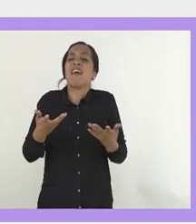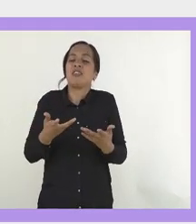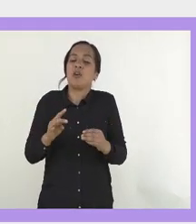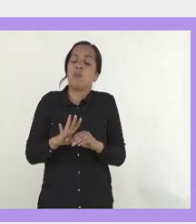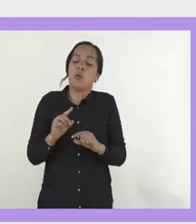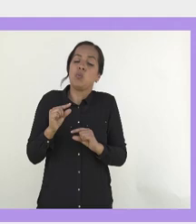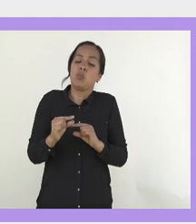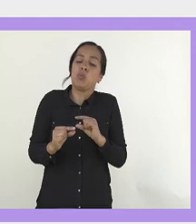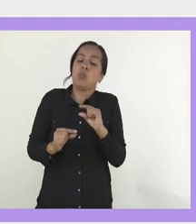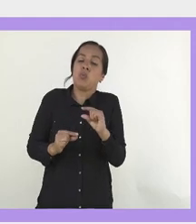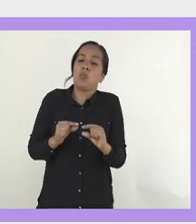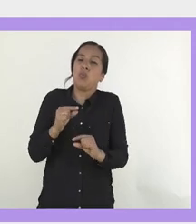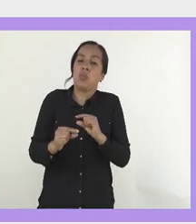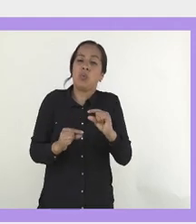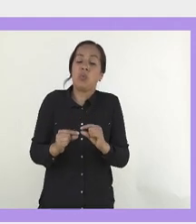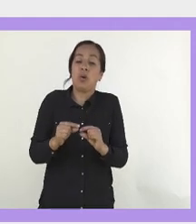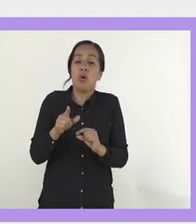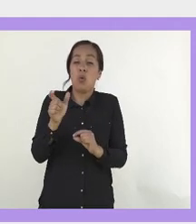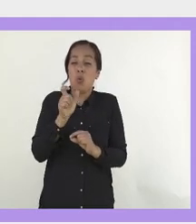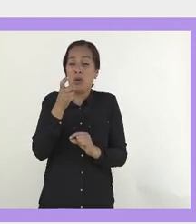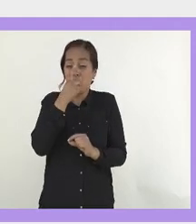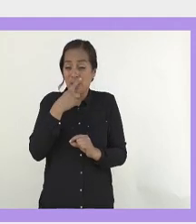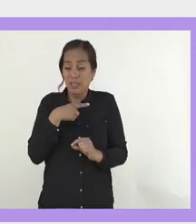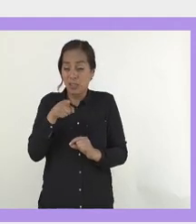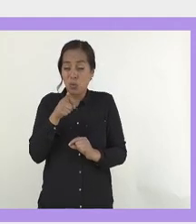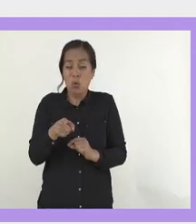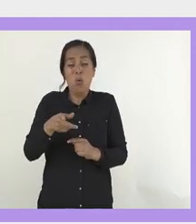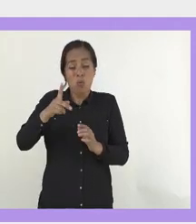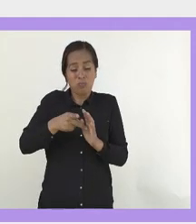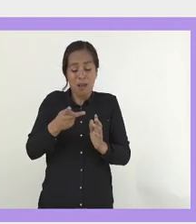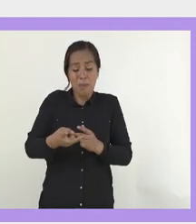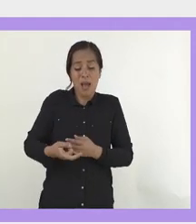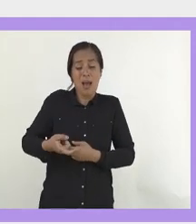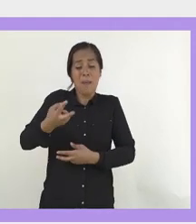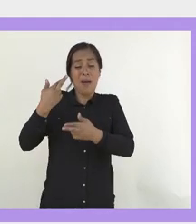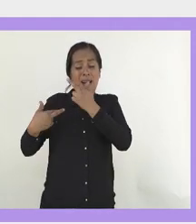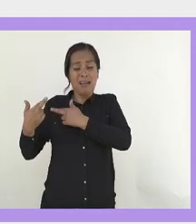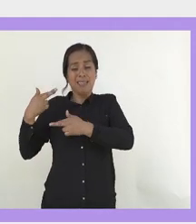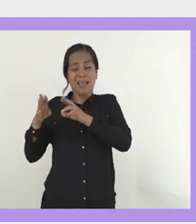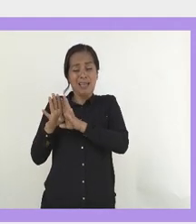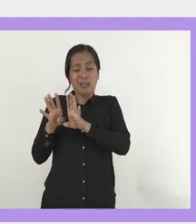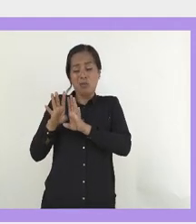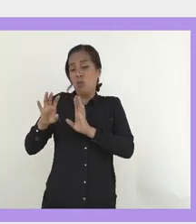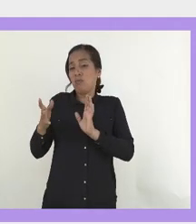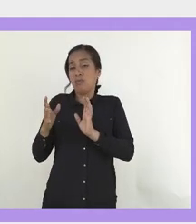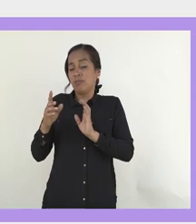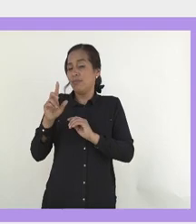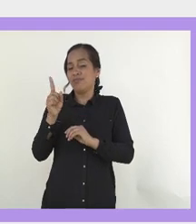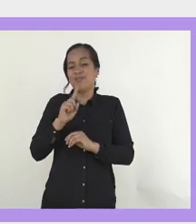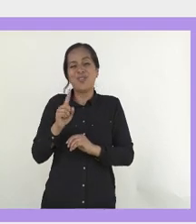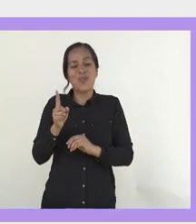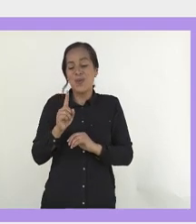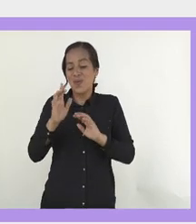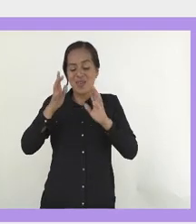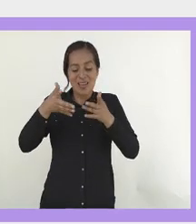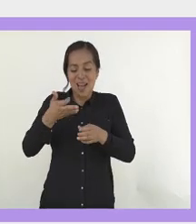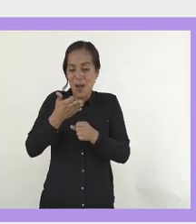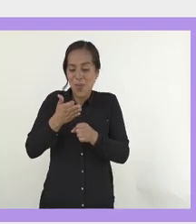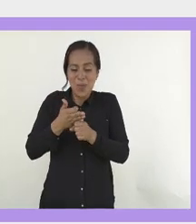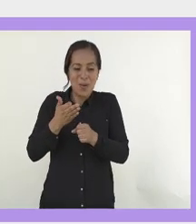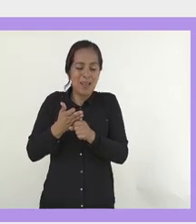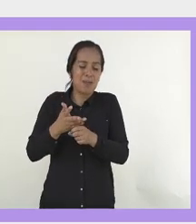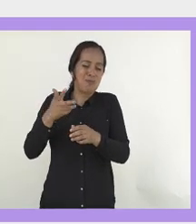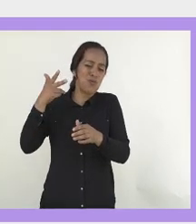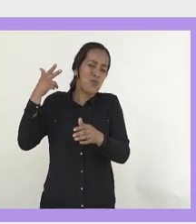pasito cuando me dices te regresarías no no me regresaría absolutamente nada del fútbol femenil ya es un tren bala